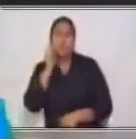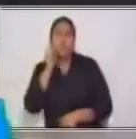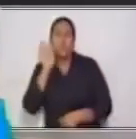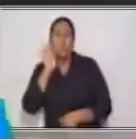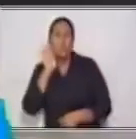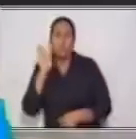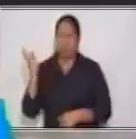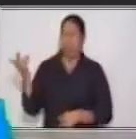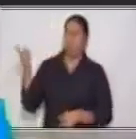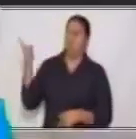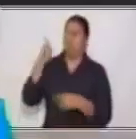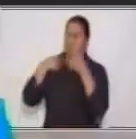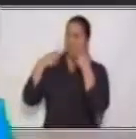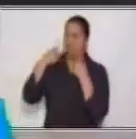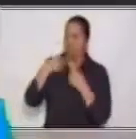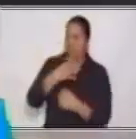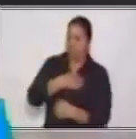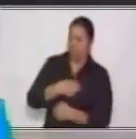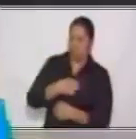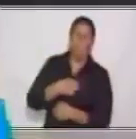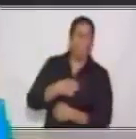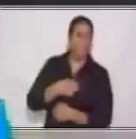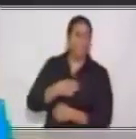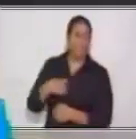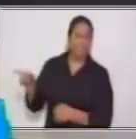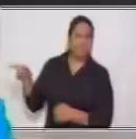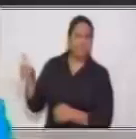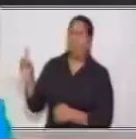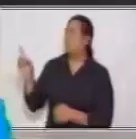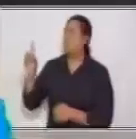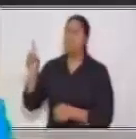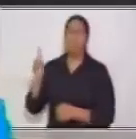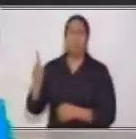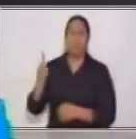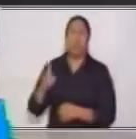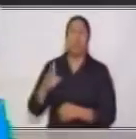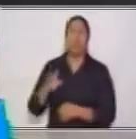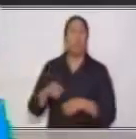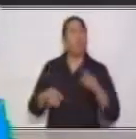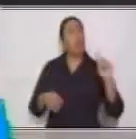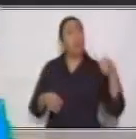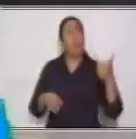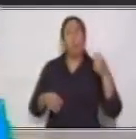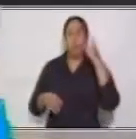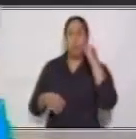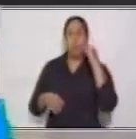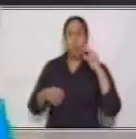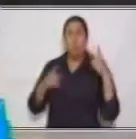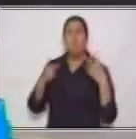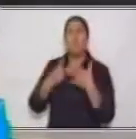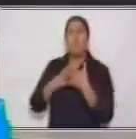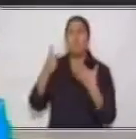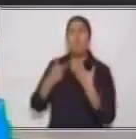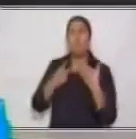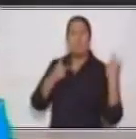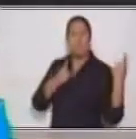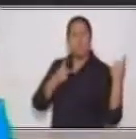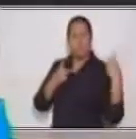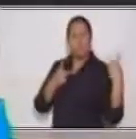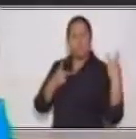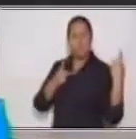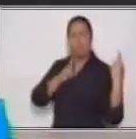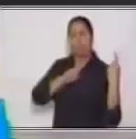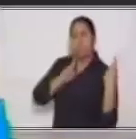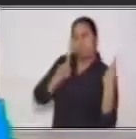se enterró las mazorcas. Un vecino también escuchó el llanto y fue al lugar. El hombre y su vecino